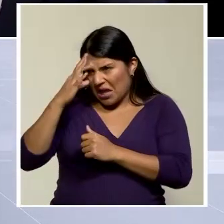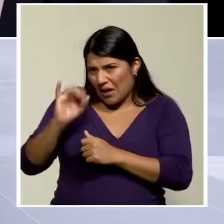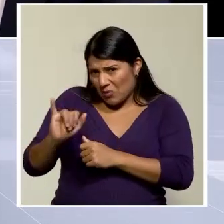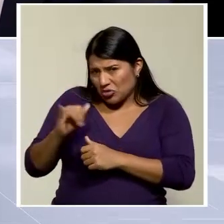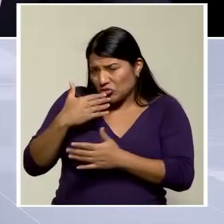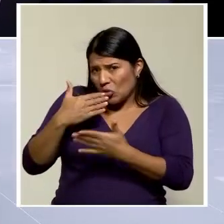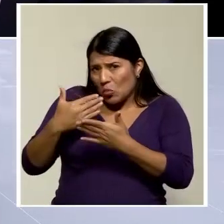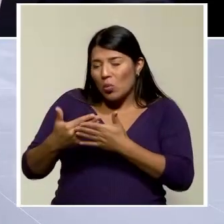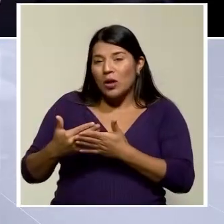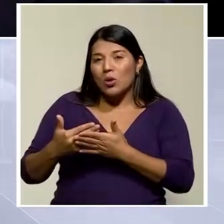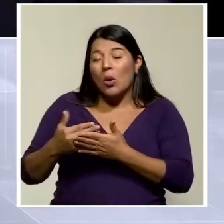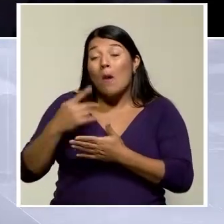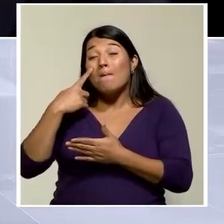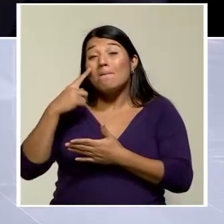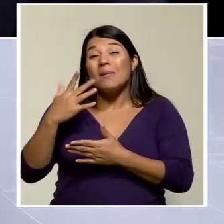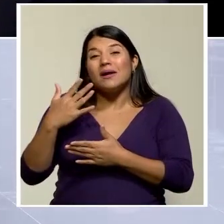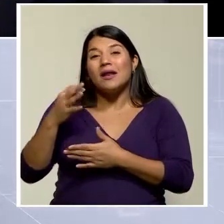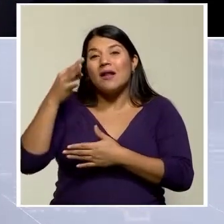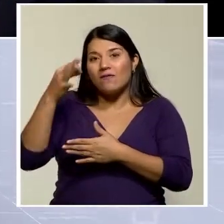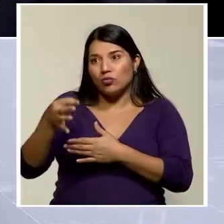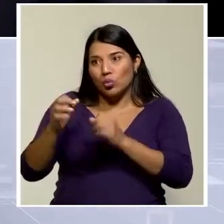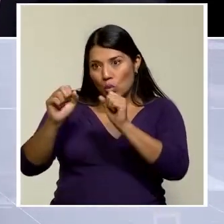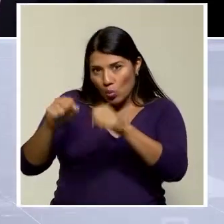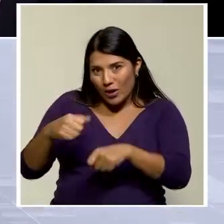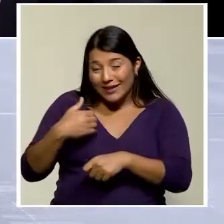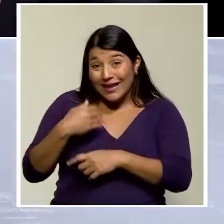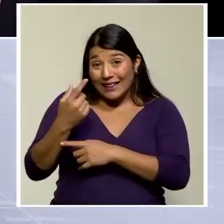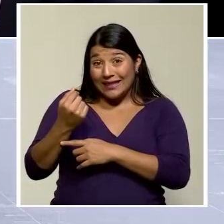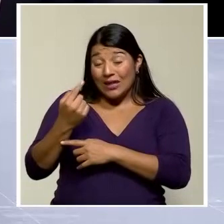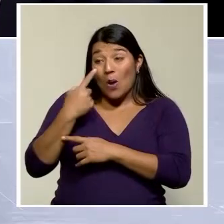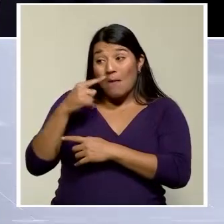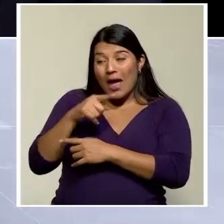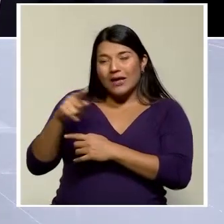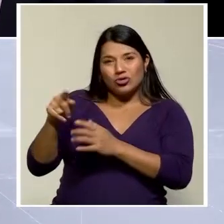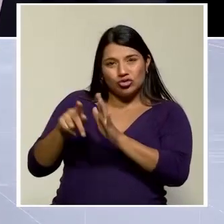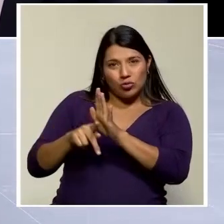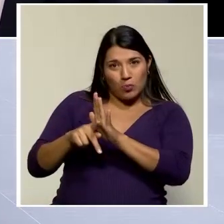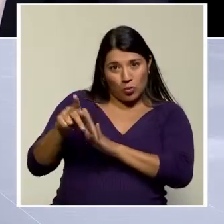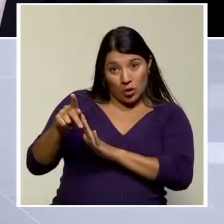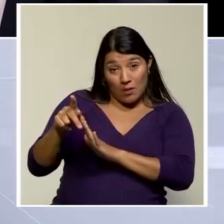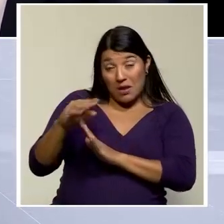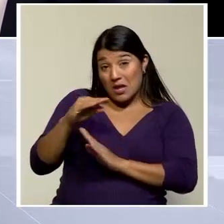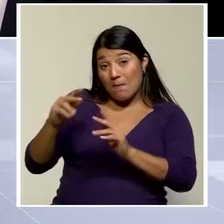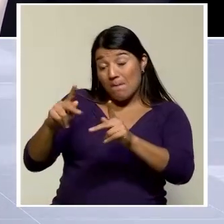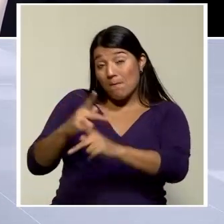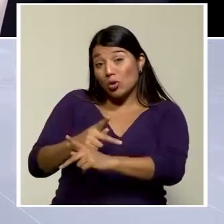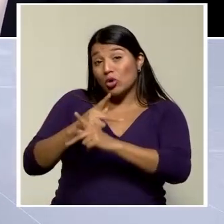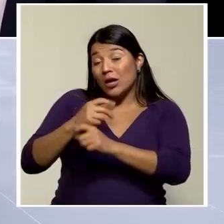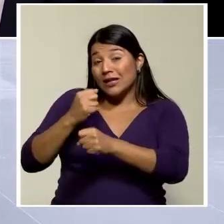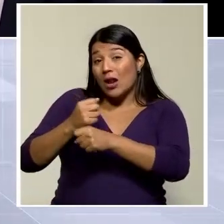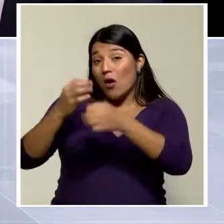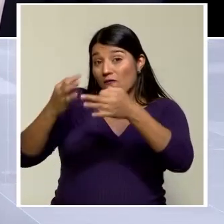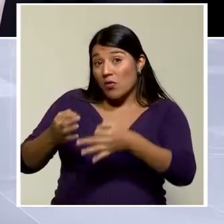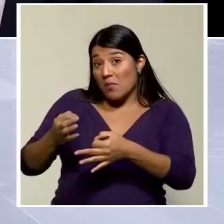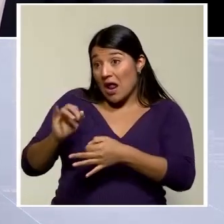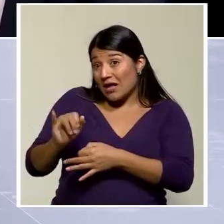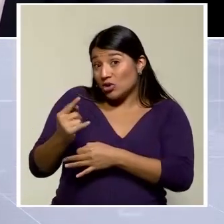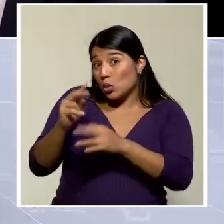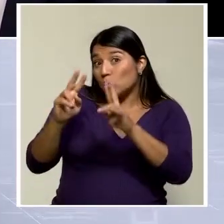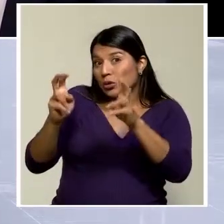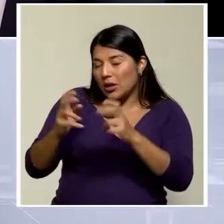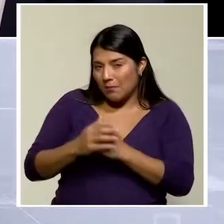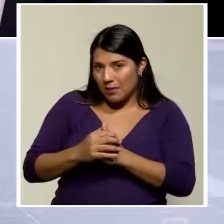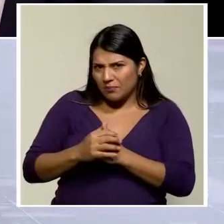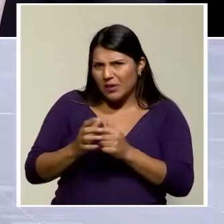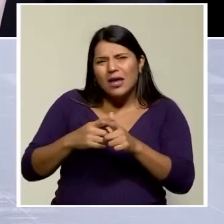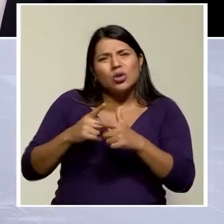para garantizar a futuro el financiamiento de estos programas, proteger el empleo formal. Bueno, es uno de los temas que queremos poner sobre la mesa. Entonces, sí